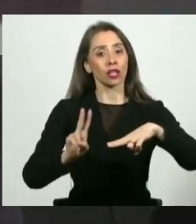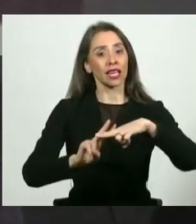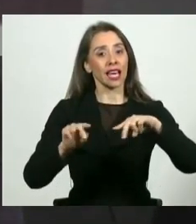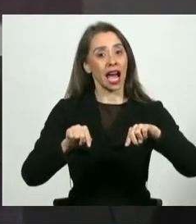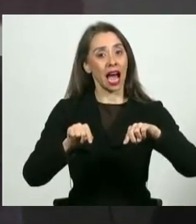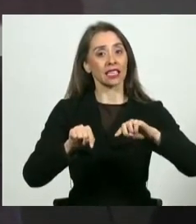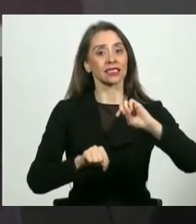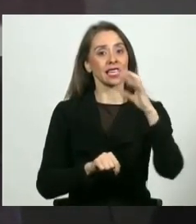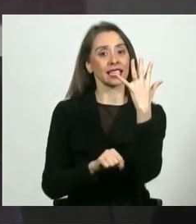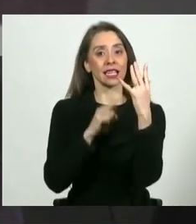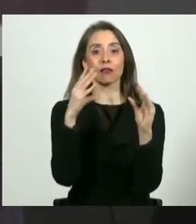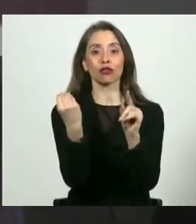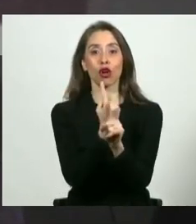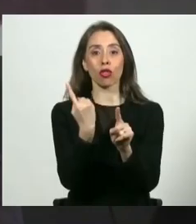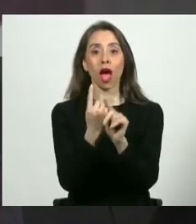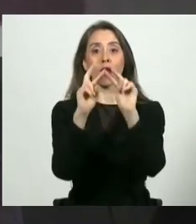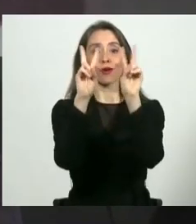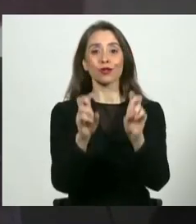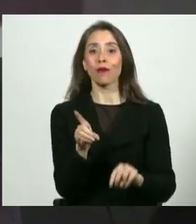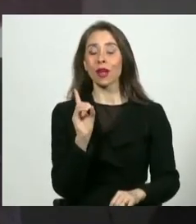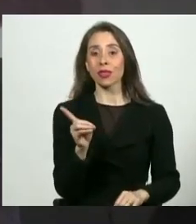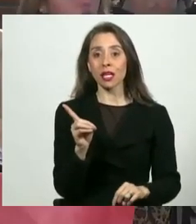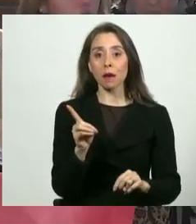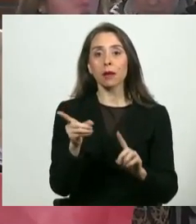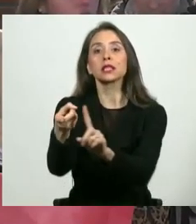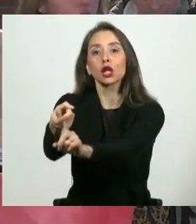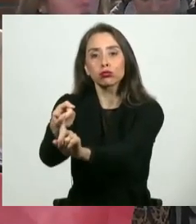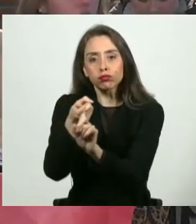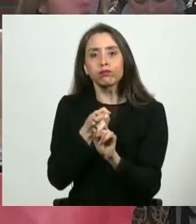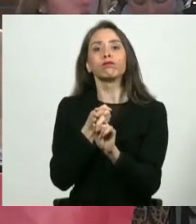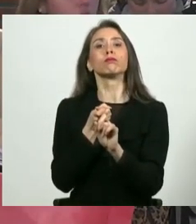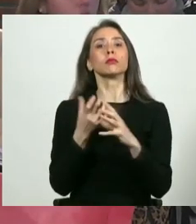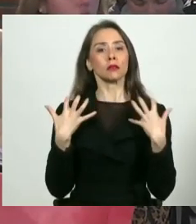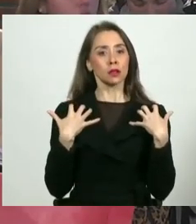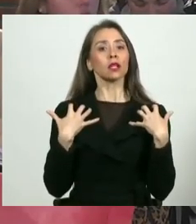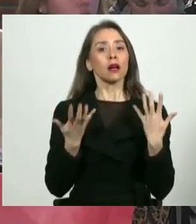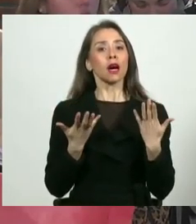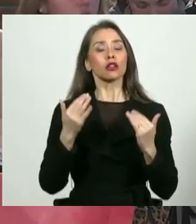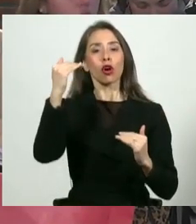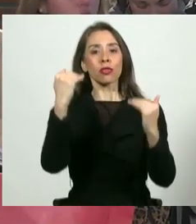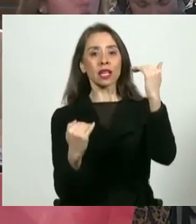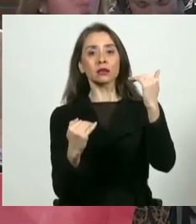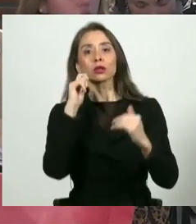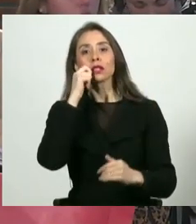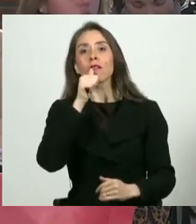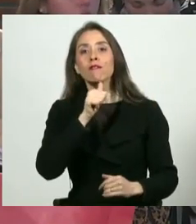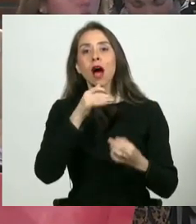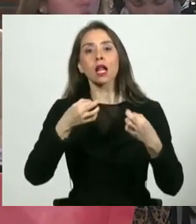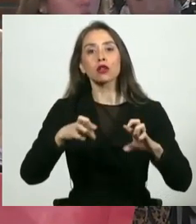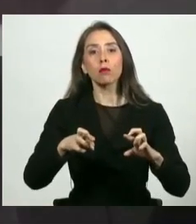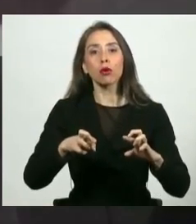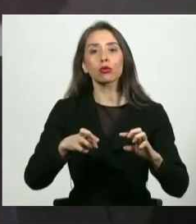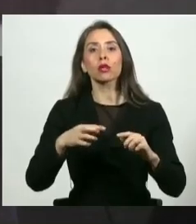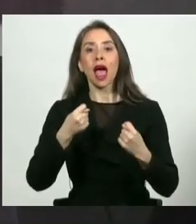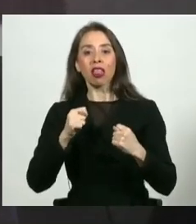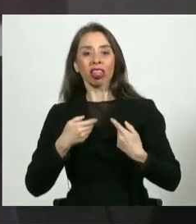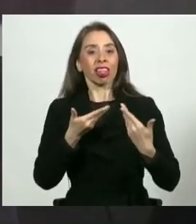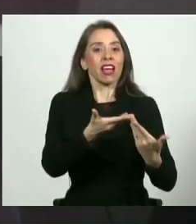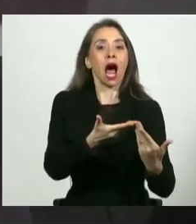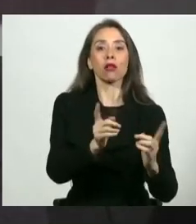en este quinto diálogo sobre la discapacidad es hacerse cargo también de una desigualdad o una falta de oportunidad o de trato. Y